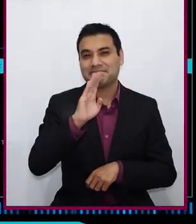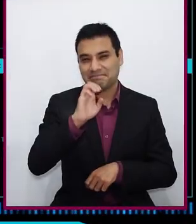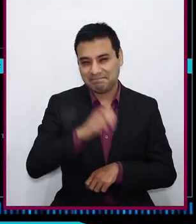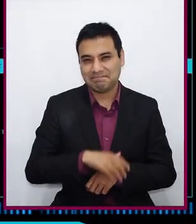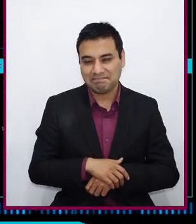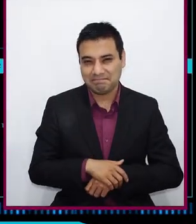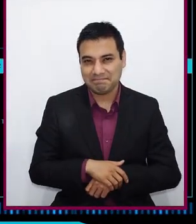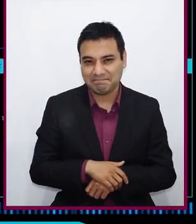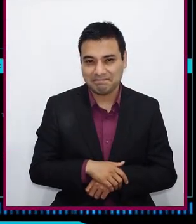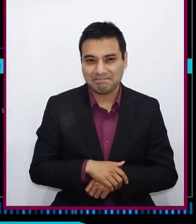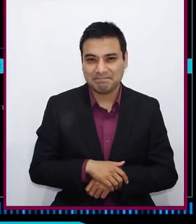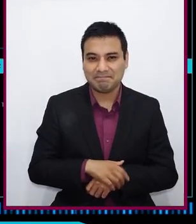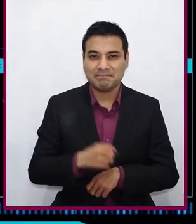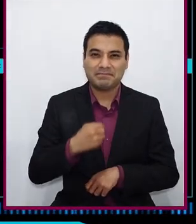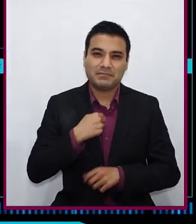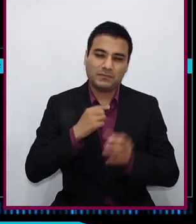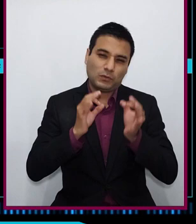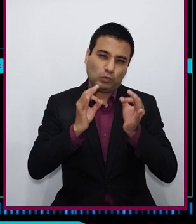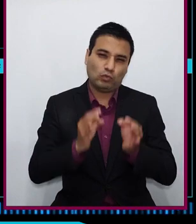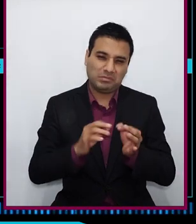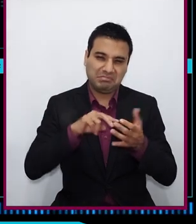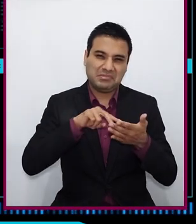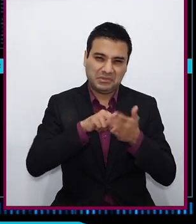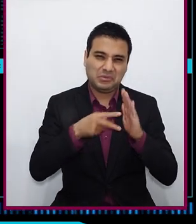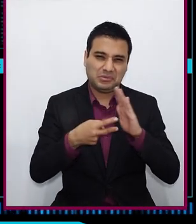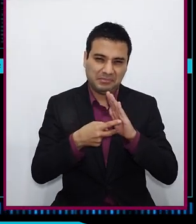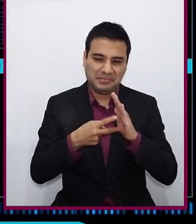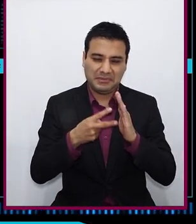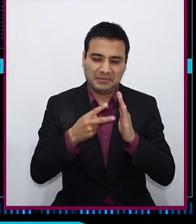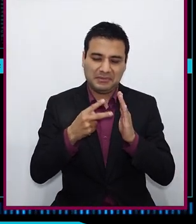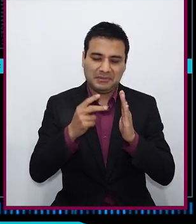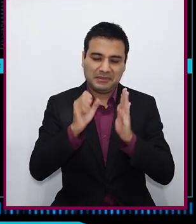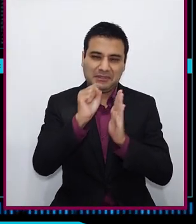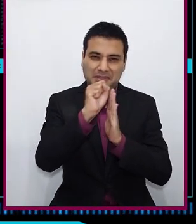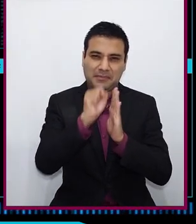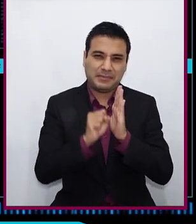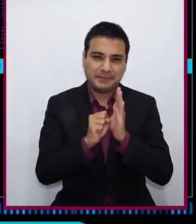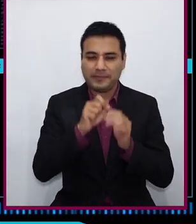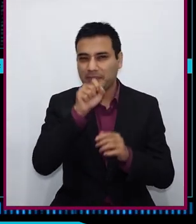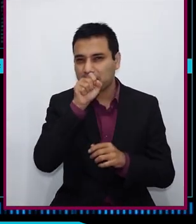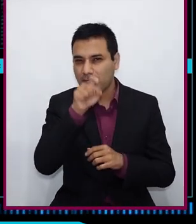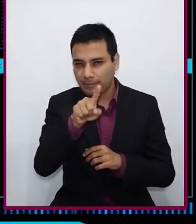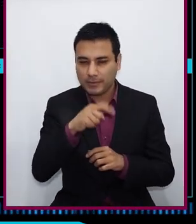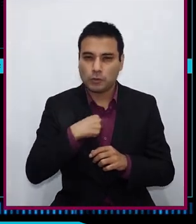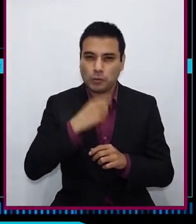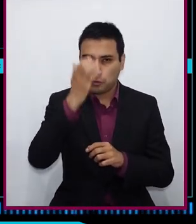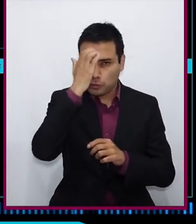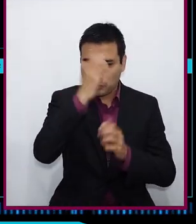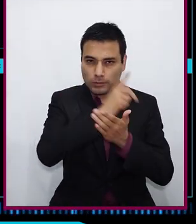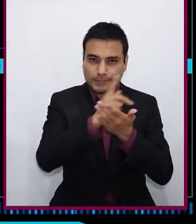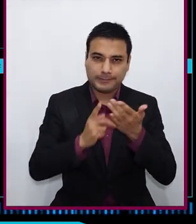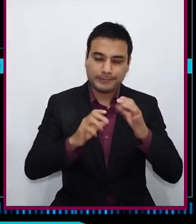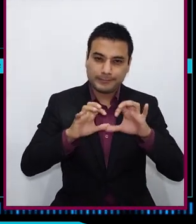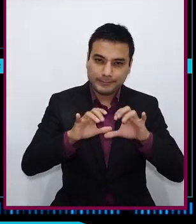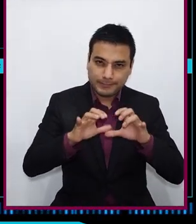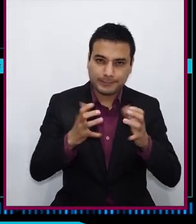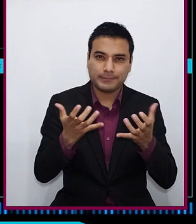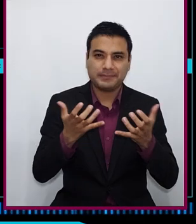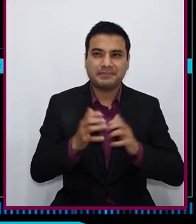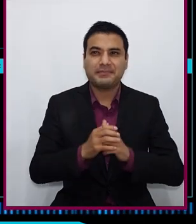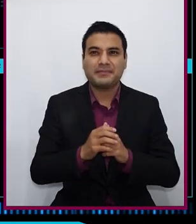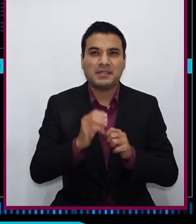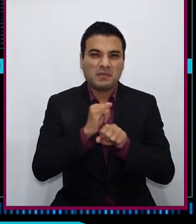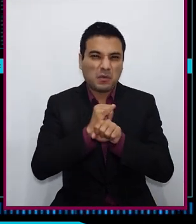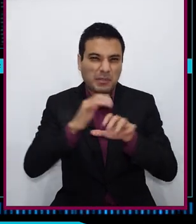cárdenas actualmente estoy laborando en mabe y está en conjunto esto de que puede pedir en la hybris commerce tu hijo